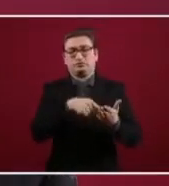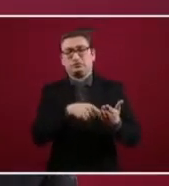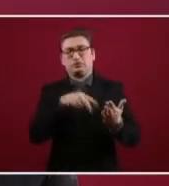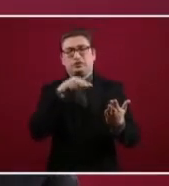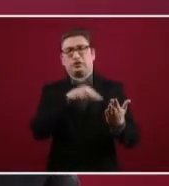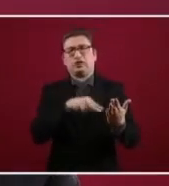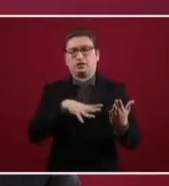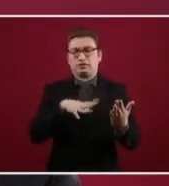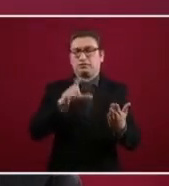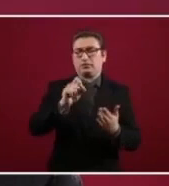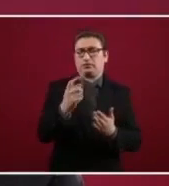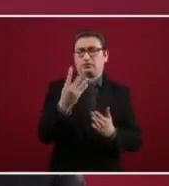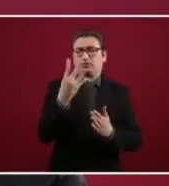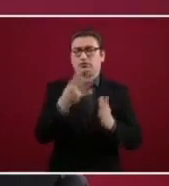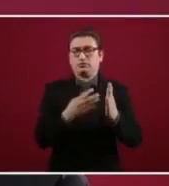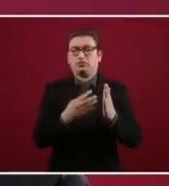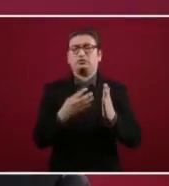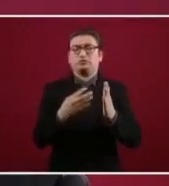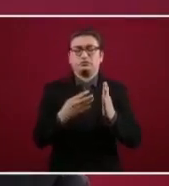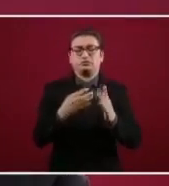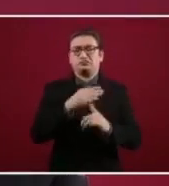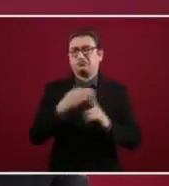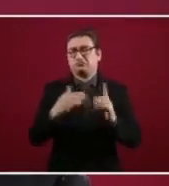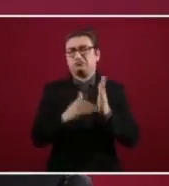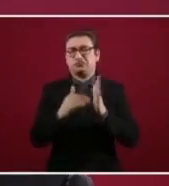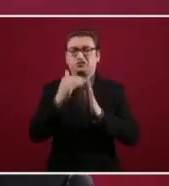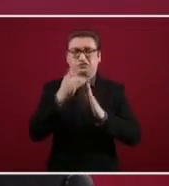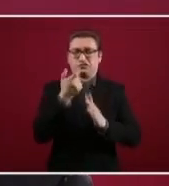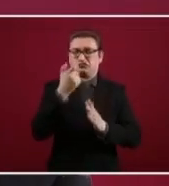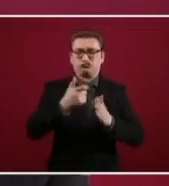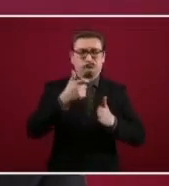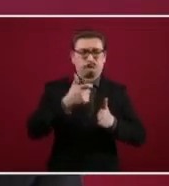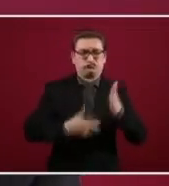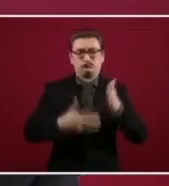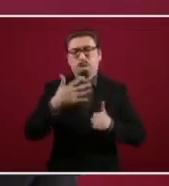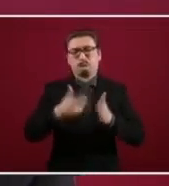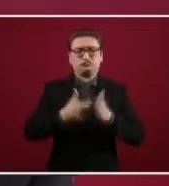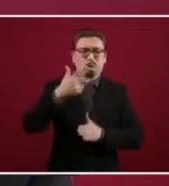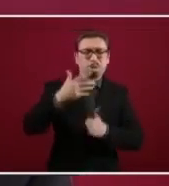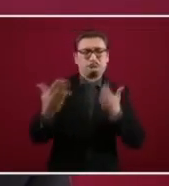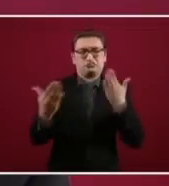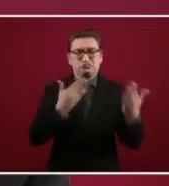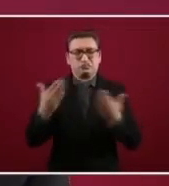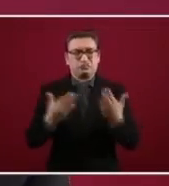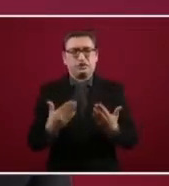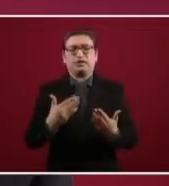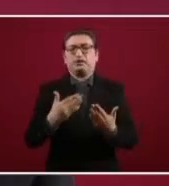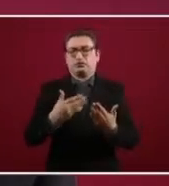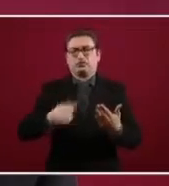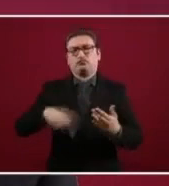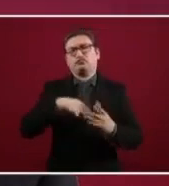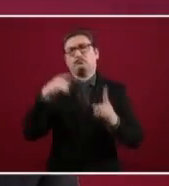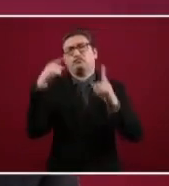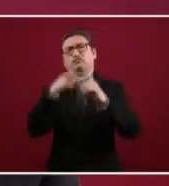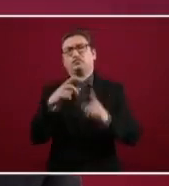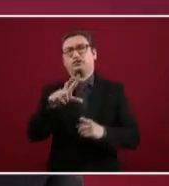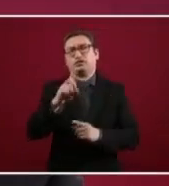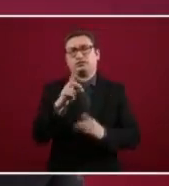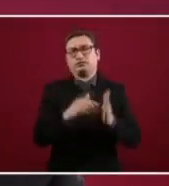medio millones de precios comparativos pero estimamos que llegaremos a 30 millones de precios